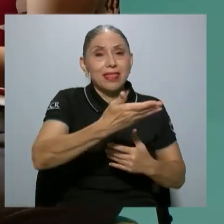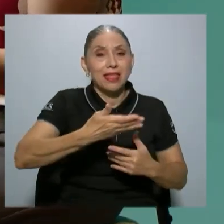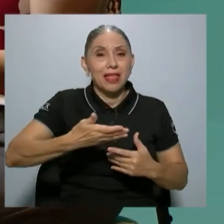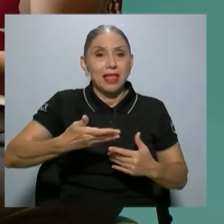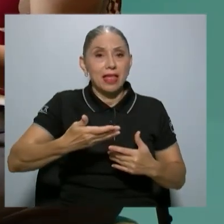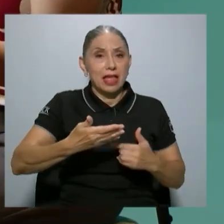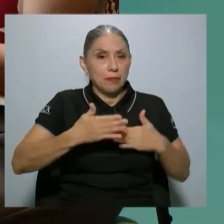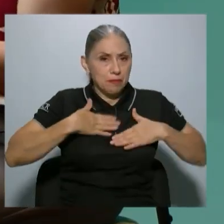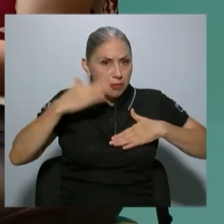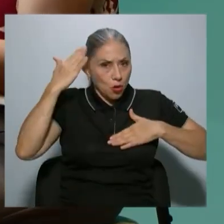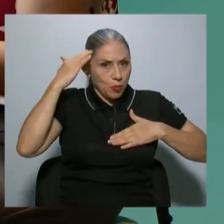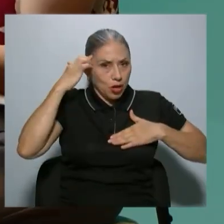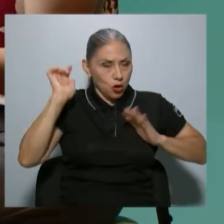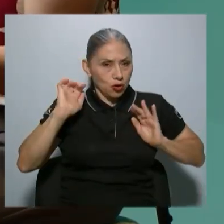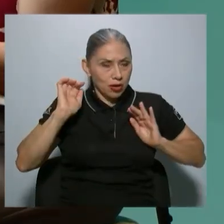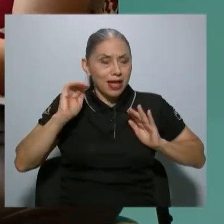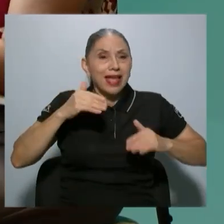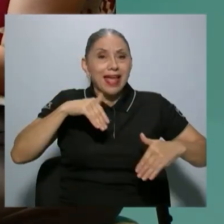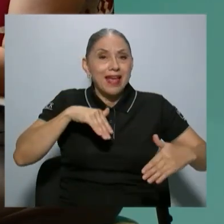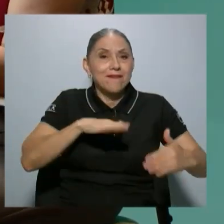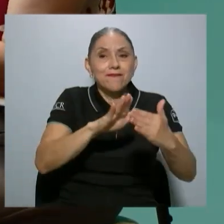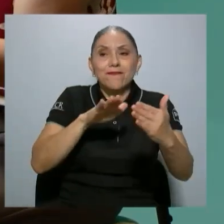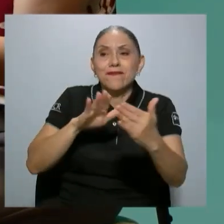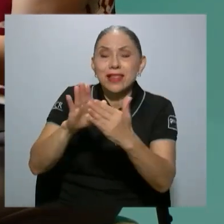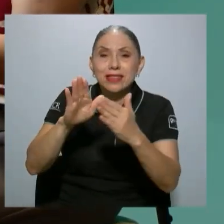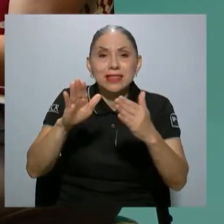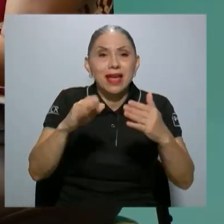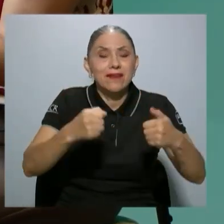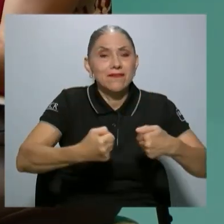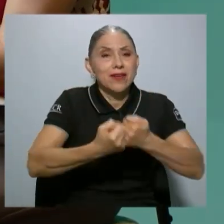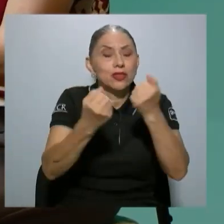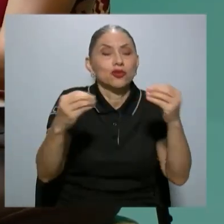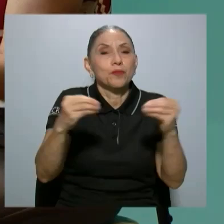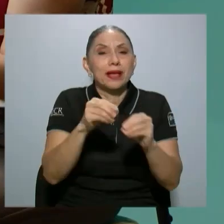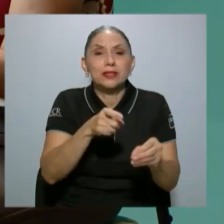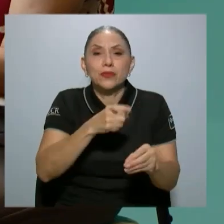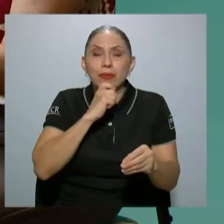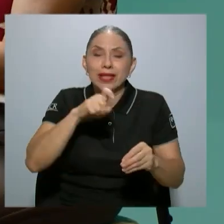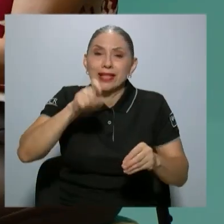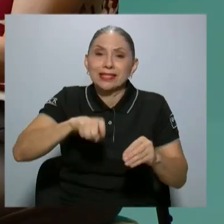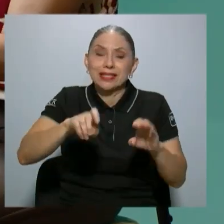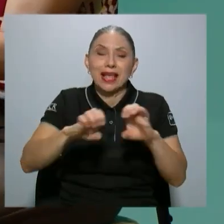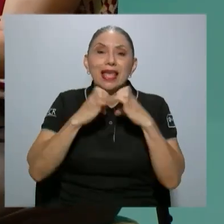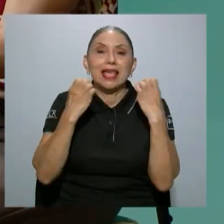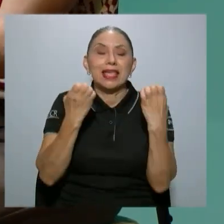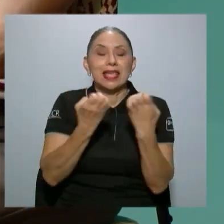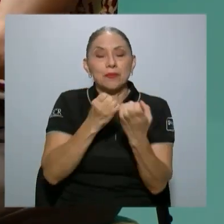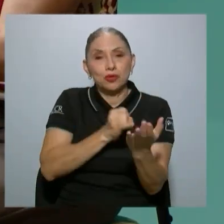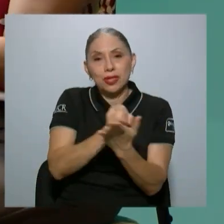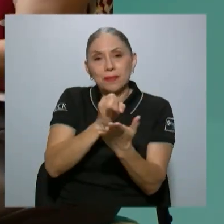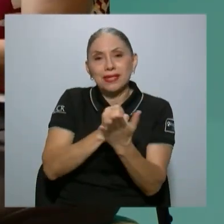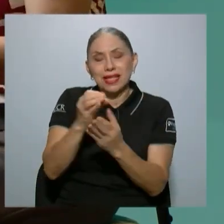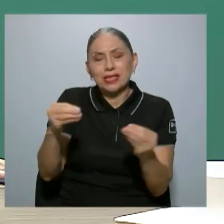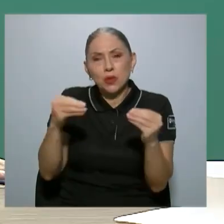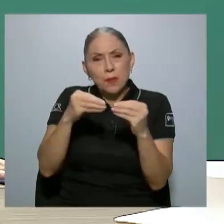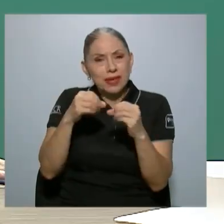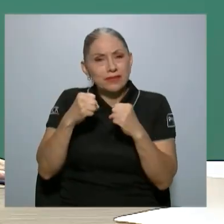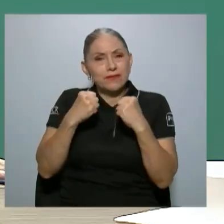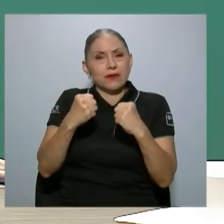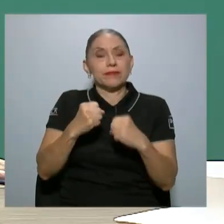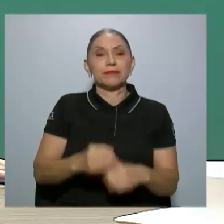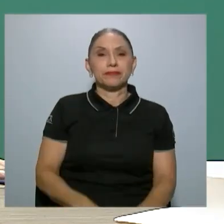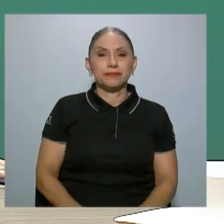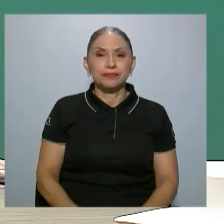son retos más complejos que necesitan equipos más amplios de investigación. Yo creo eso muy importante